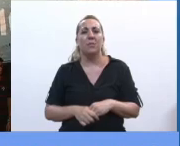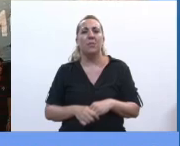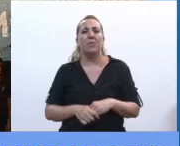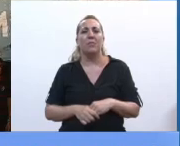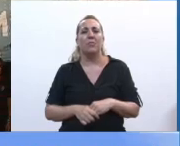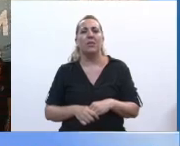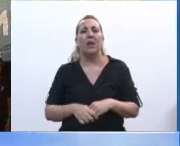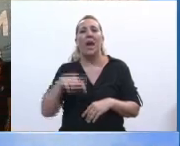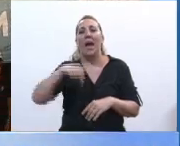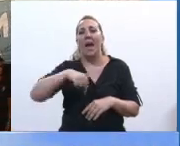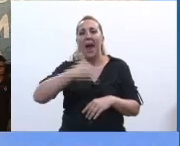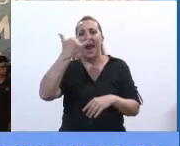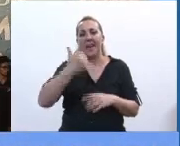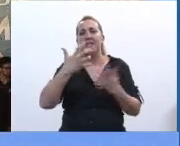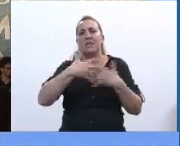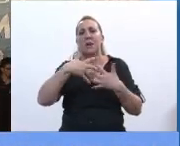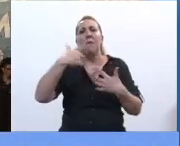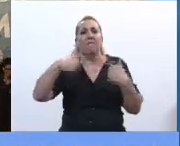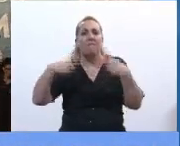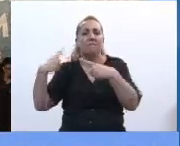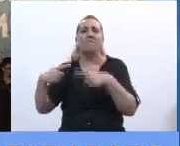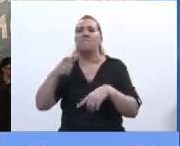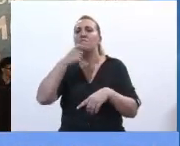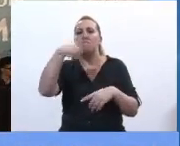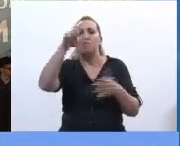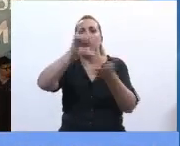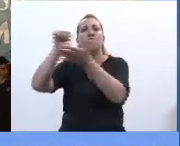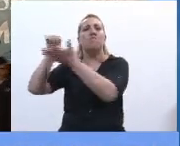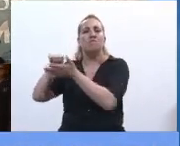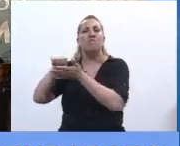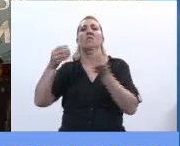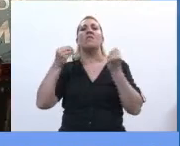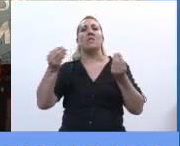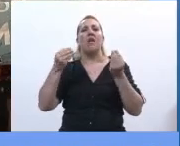y aquí tenemos sistemas de alternancia cuando en otros lugares tenemos monarquías